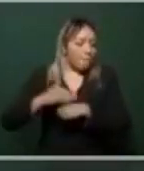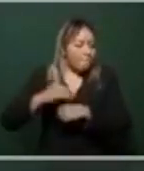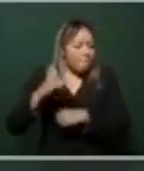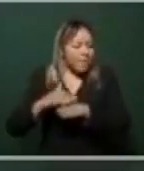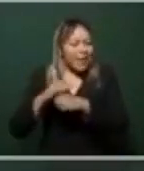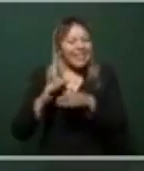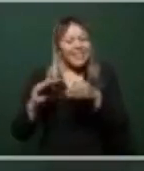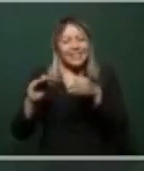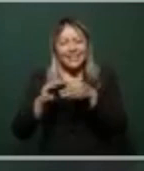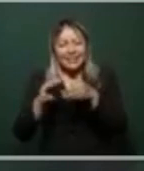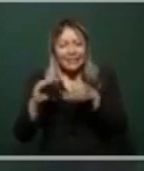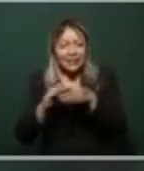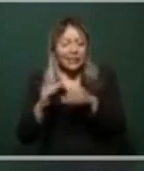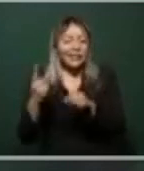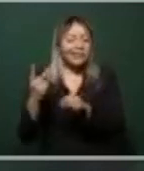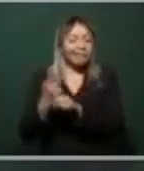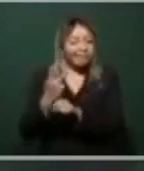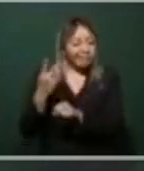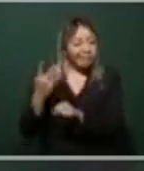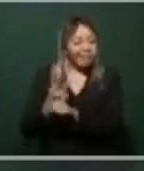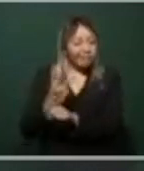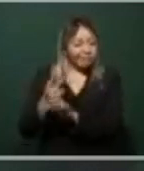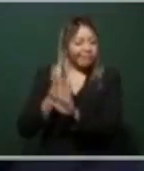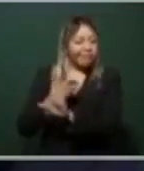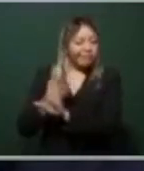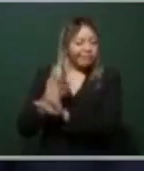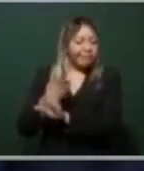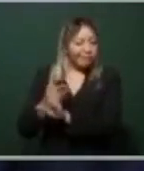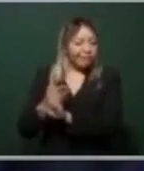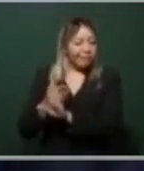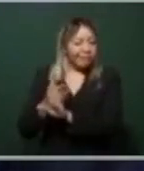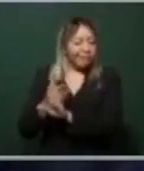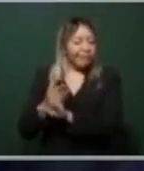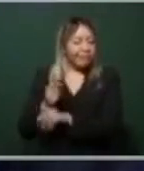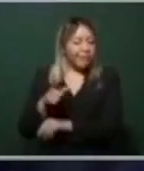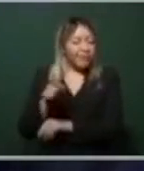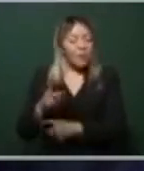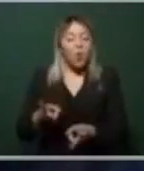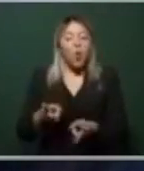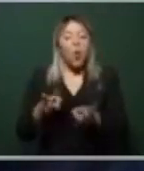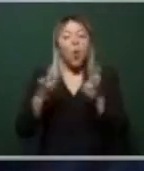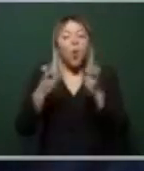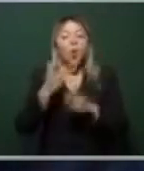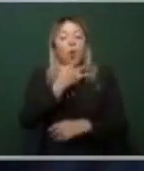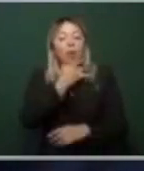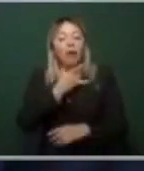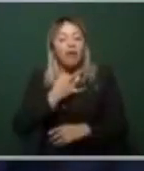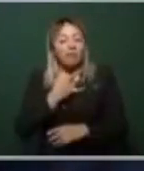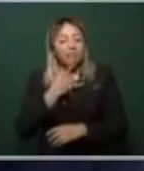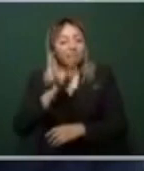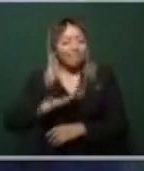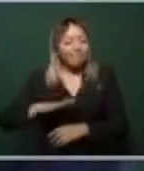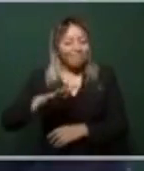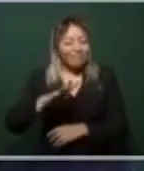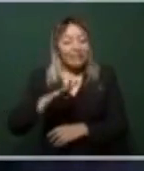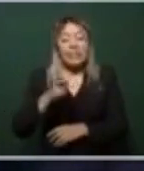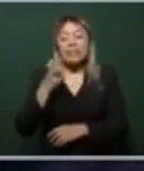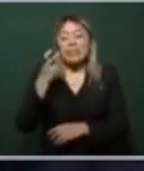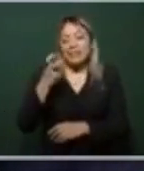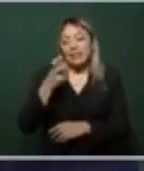más afecta es el robo de combustible, y de ahí se